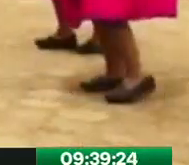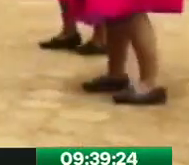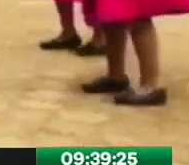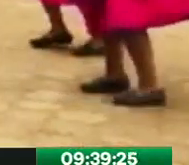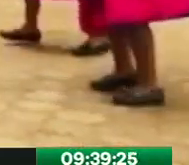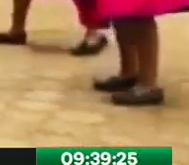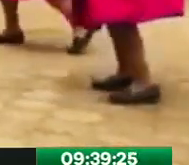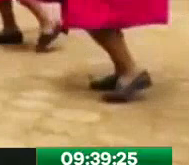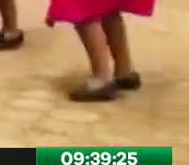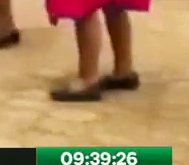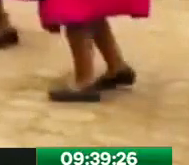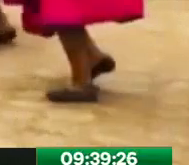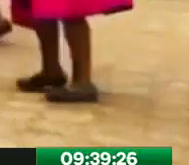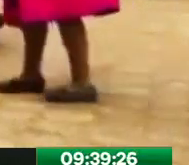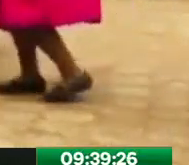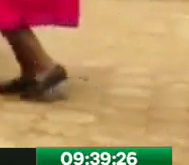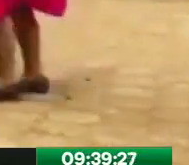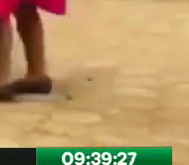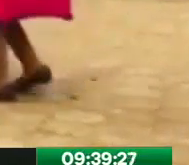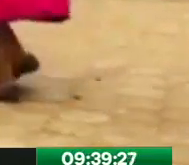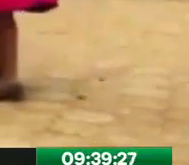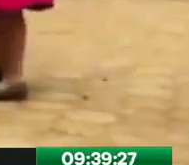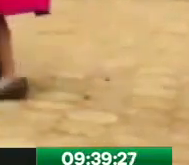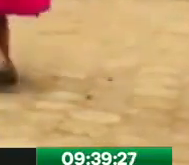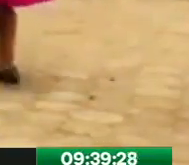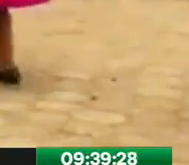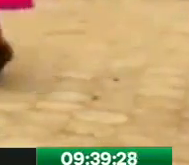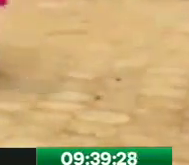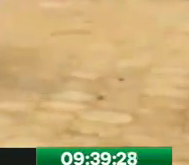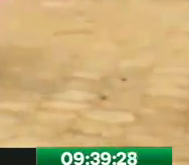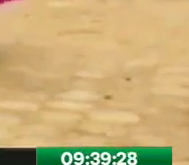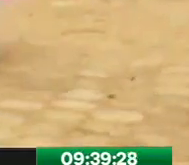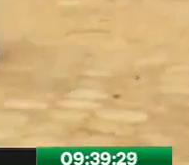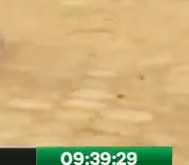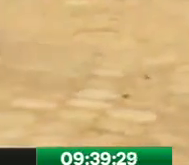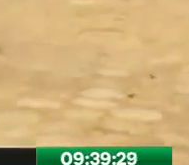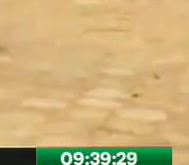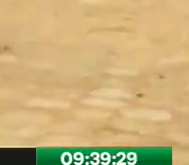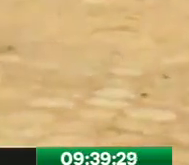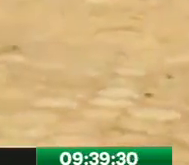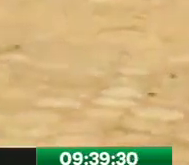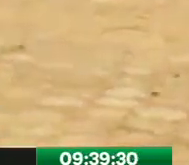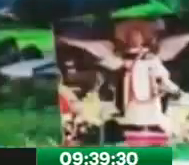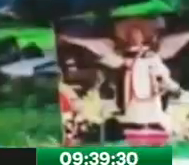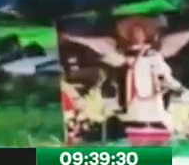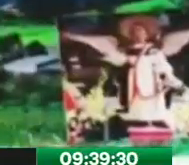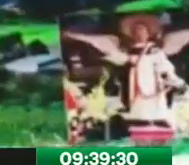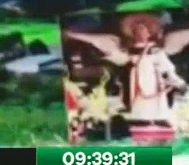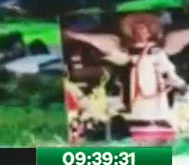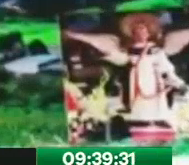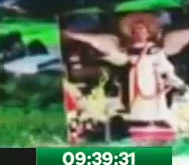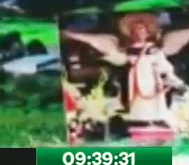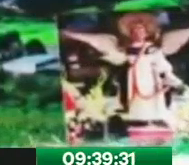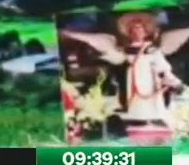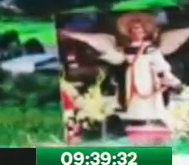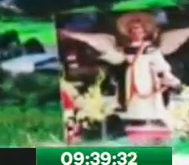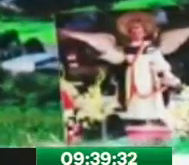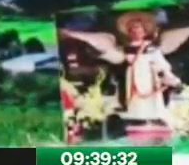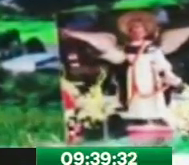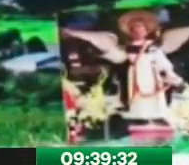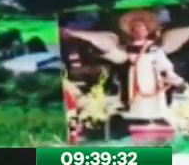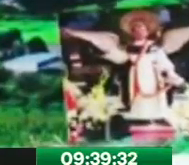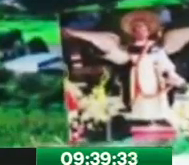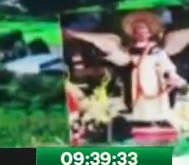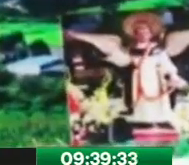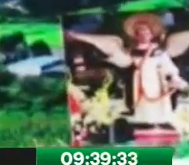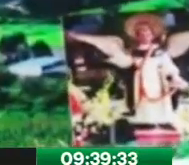son traídas a los diferentes mercados para el consumo diario, abre sus puertas para que sea visitada. Claro, es una tradición, es lo que produce